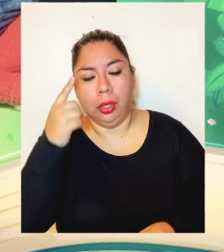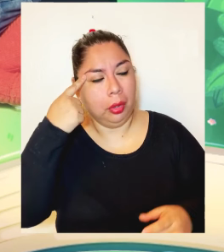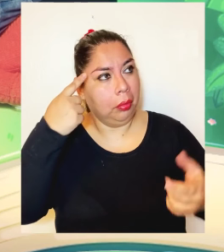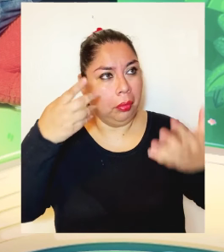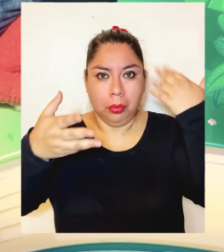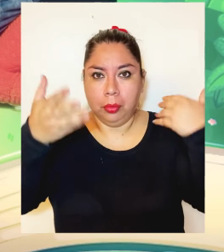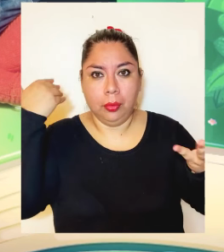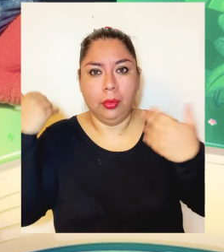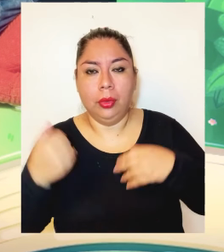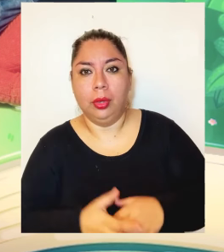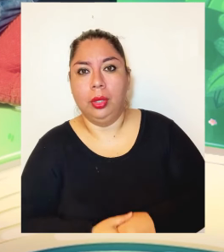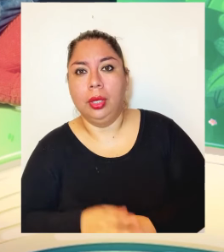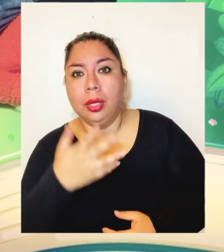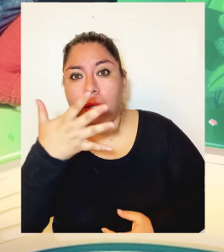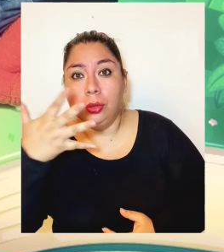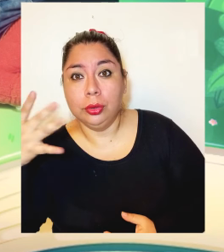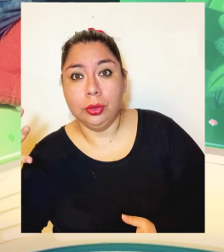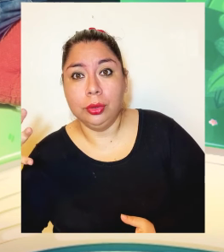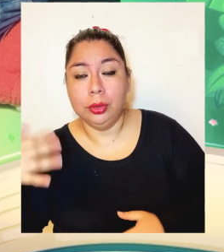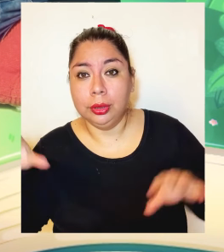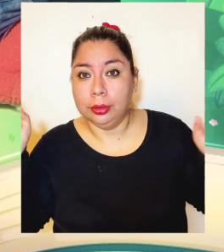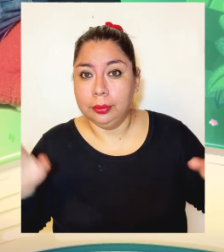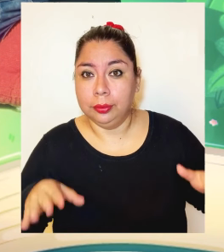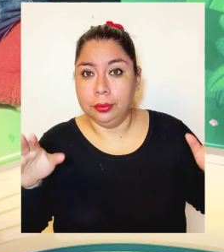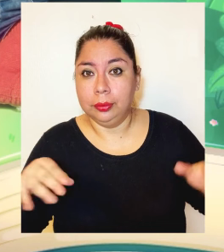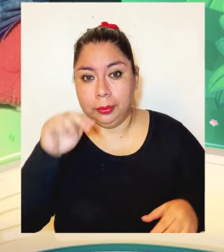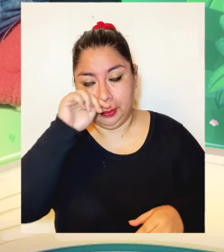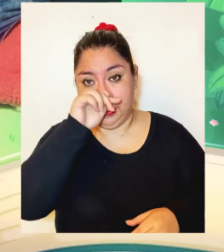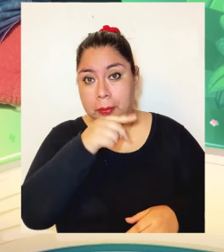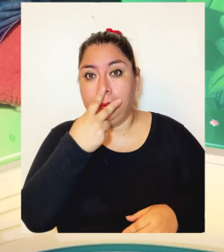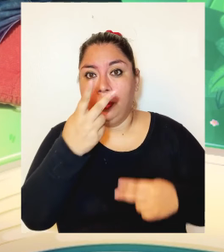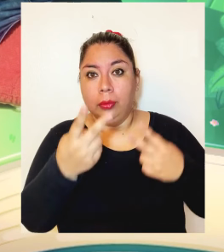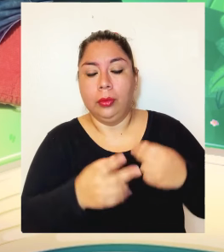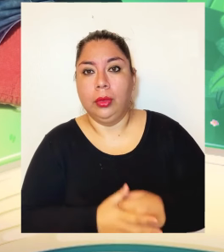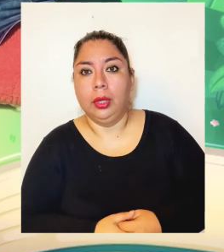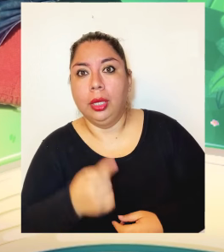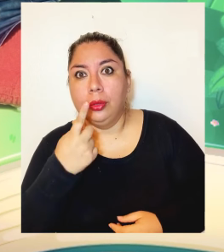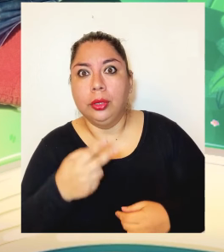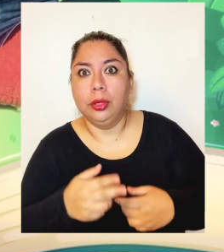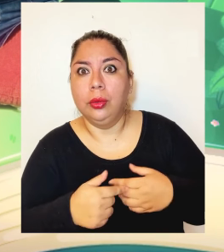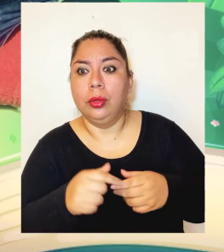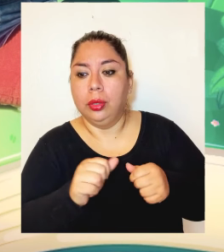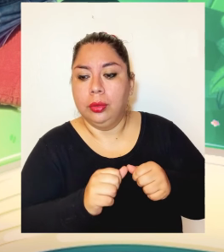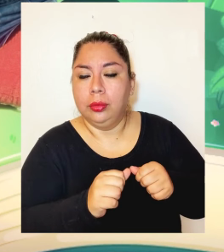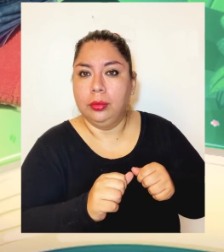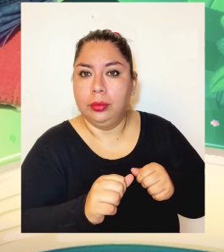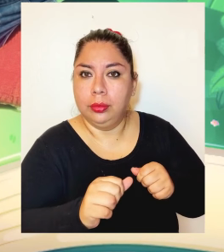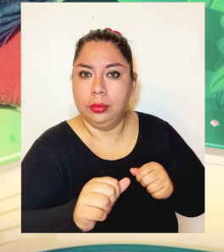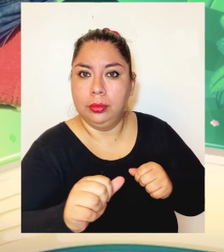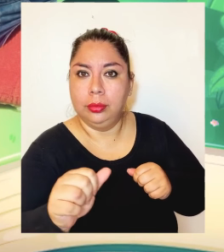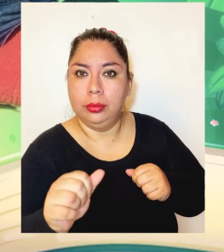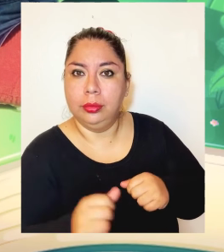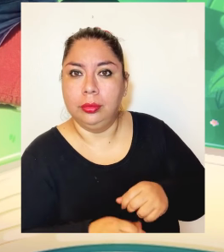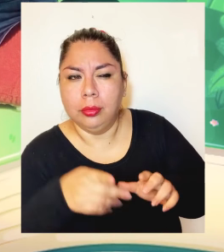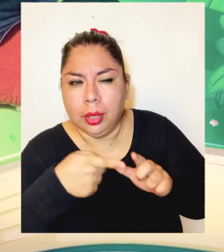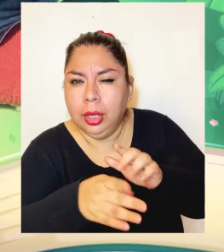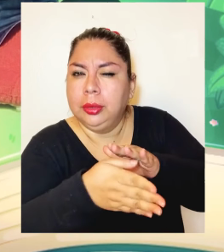los colores del plumífero que no se dio cuenta que se estaba introduciendo en un